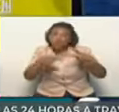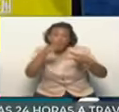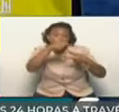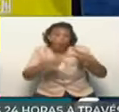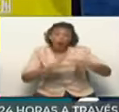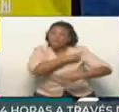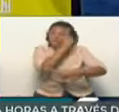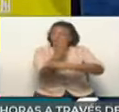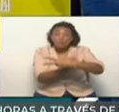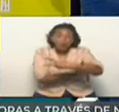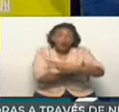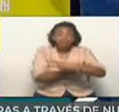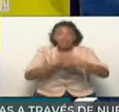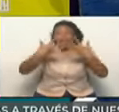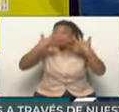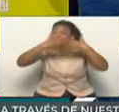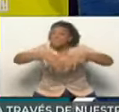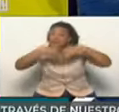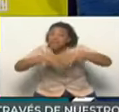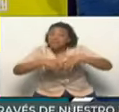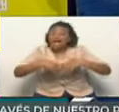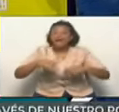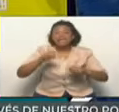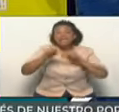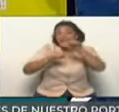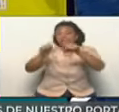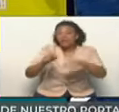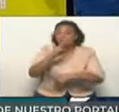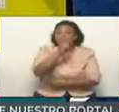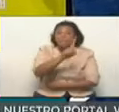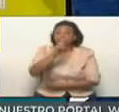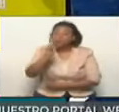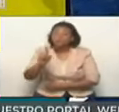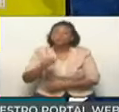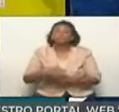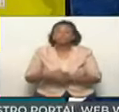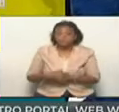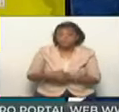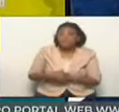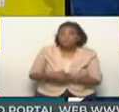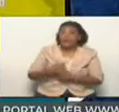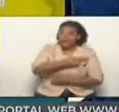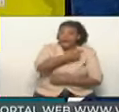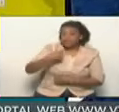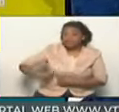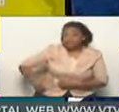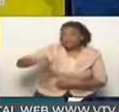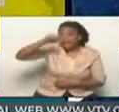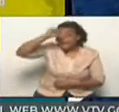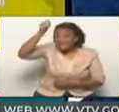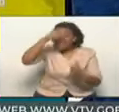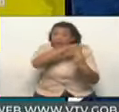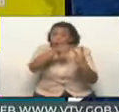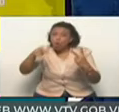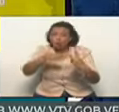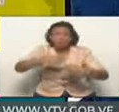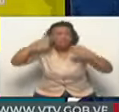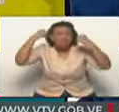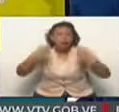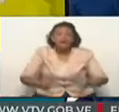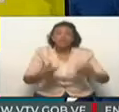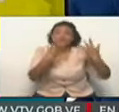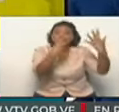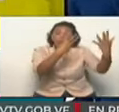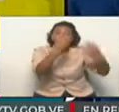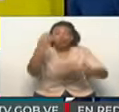grandes potencias del siglo XXI. La China y la India fueron las grandes potencias durante